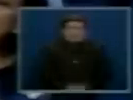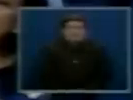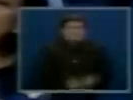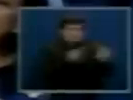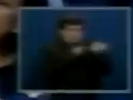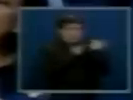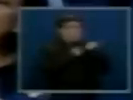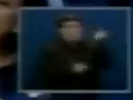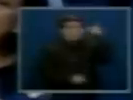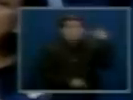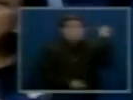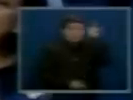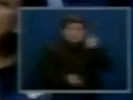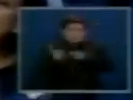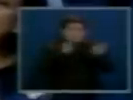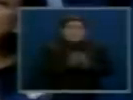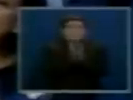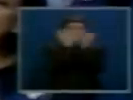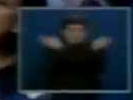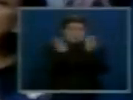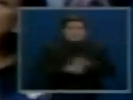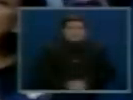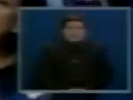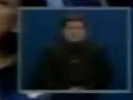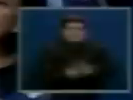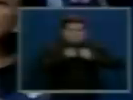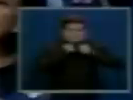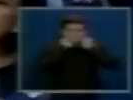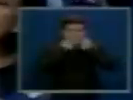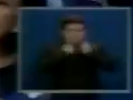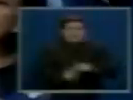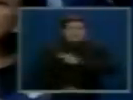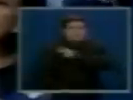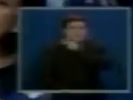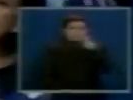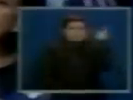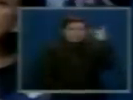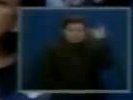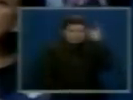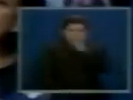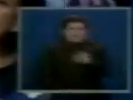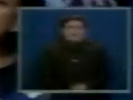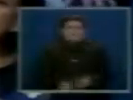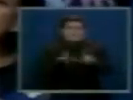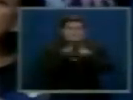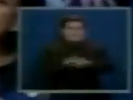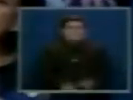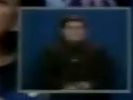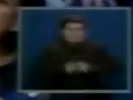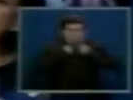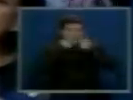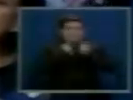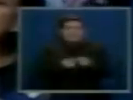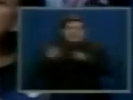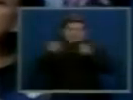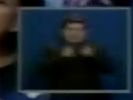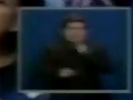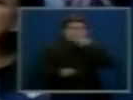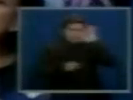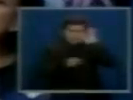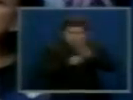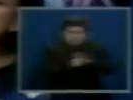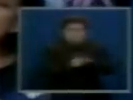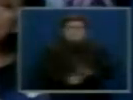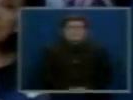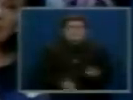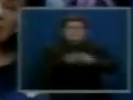responsabilidad política en la administración pública para fortalecer la voluntad política y el coraje de nuestra administración de cumplir y hacer cumplir